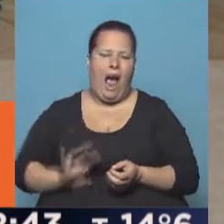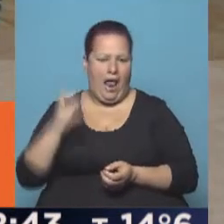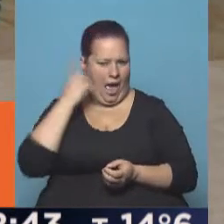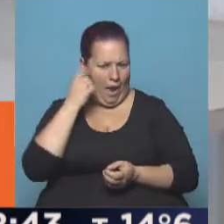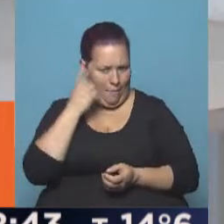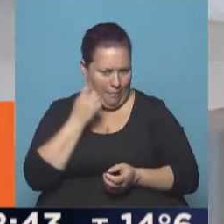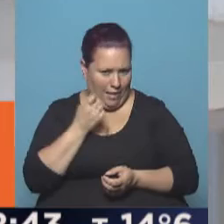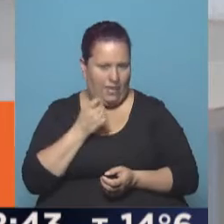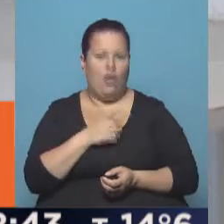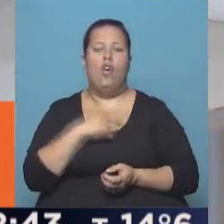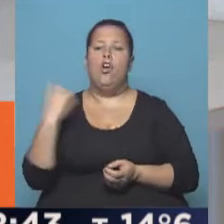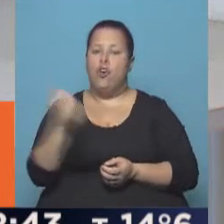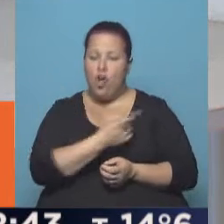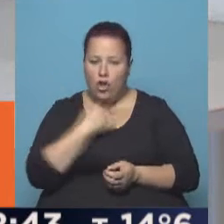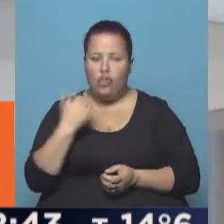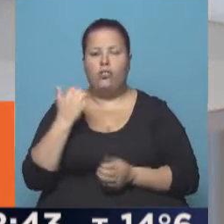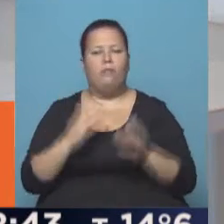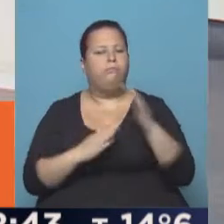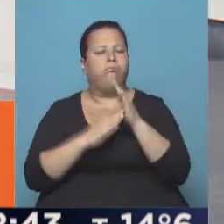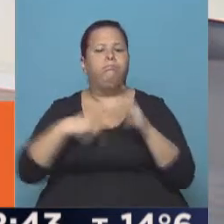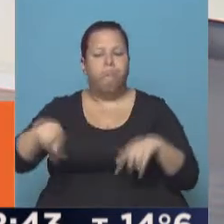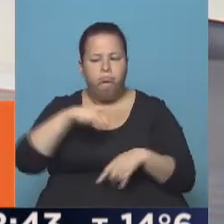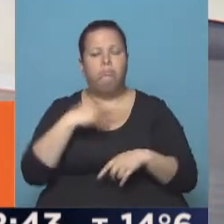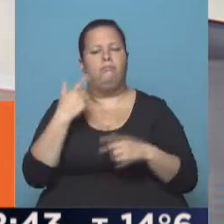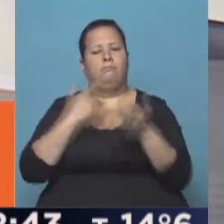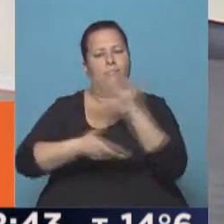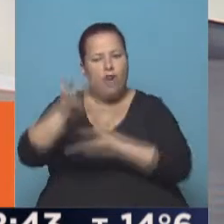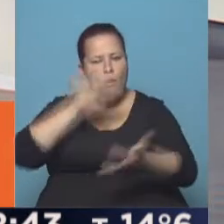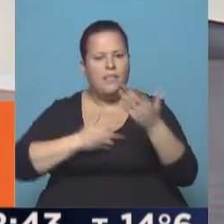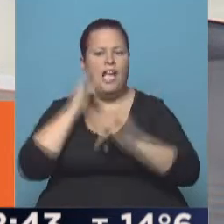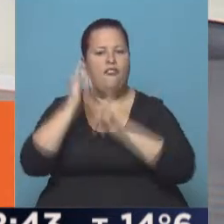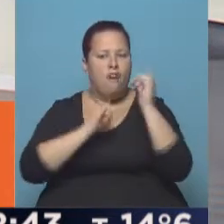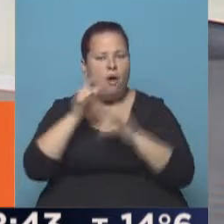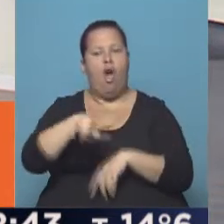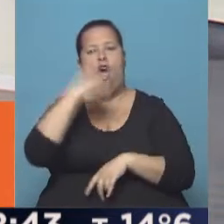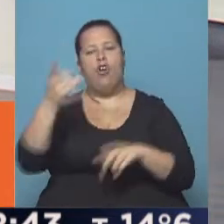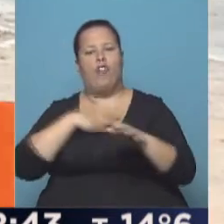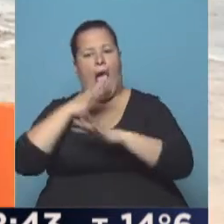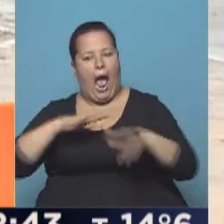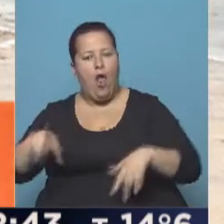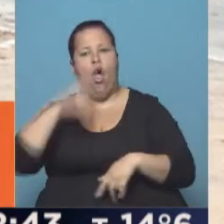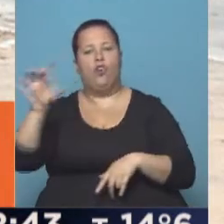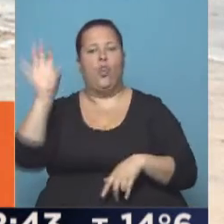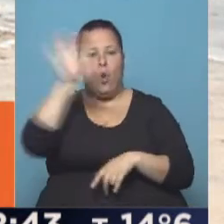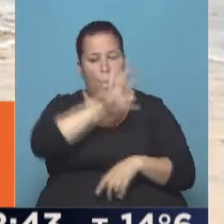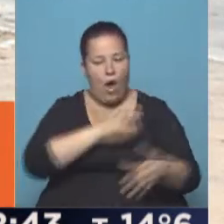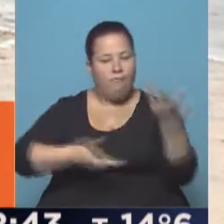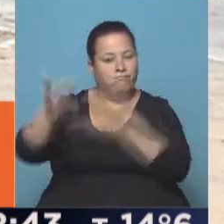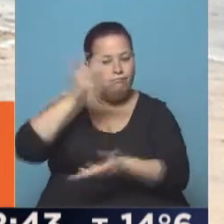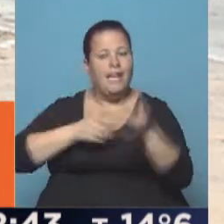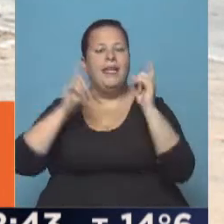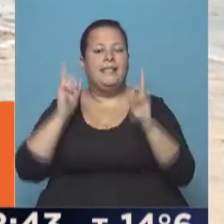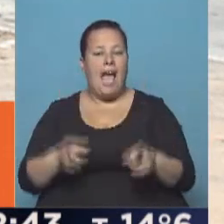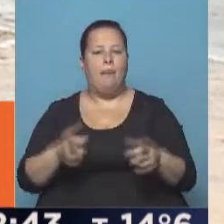aprender. Nosotros tenemos nuestro EPIC, por el cual nosotros intercambiamos información con otros alumnos de otros lugares, y también